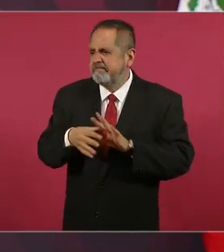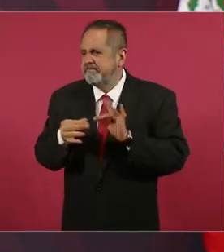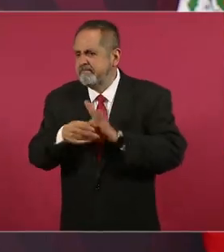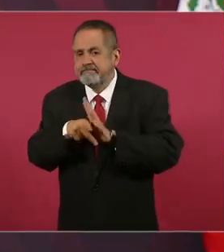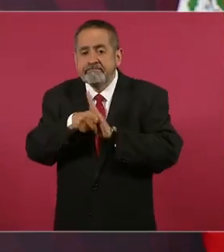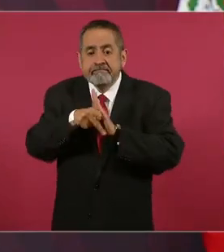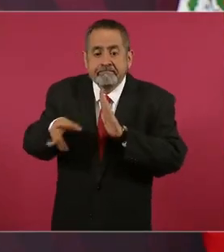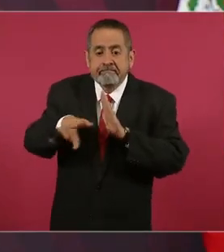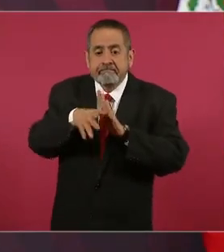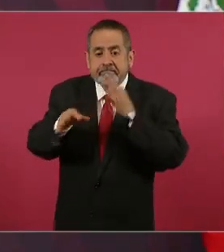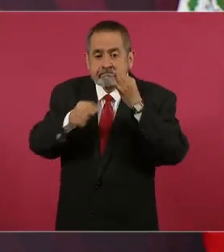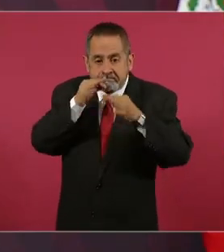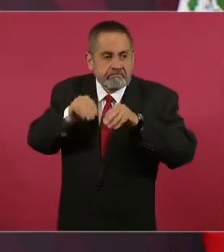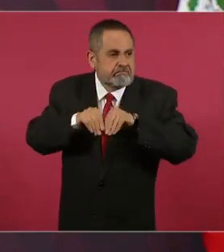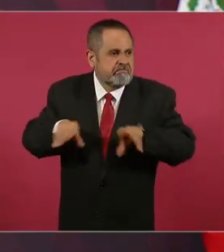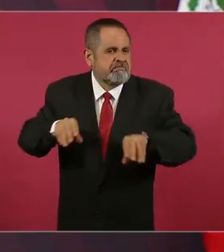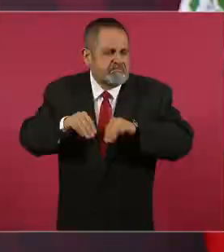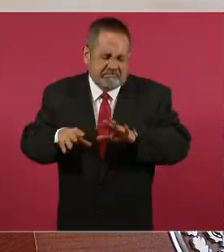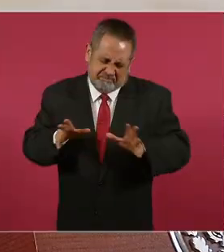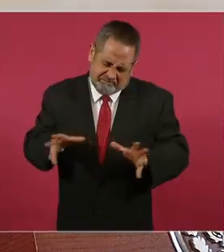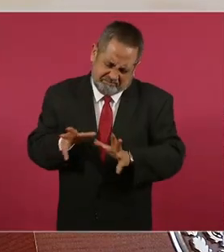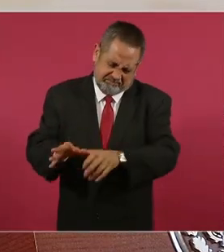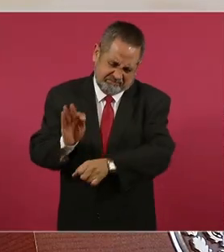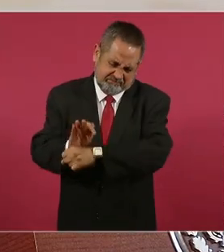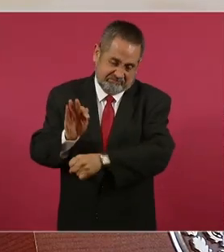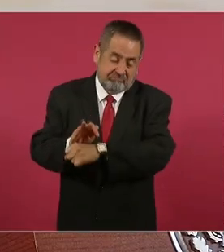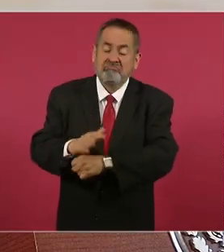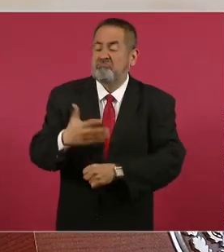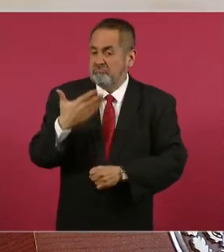y actuó,